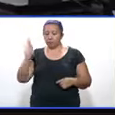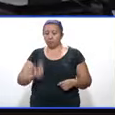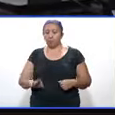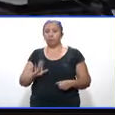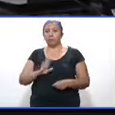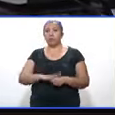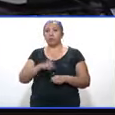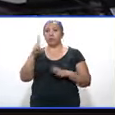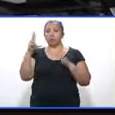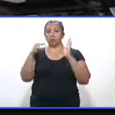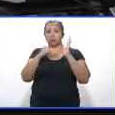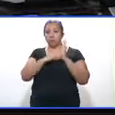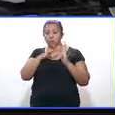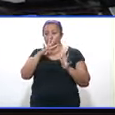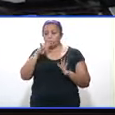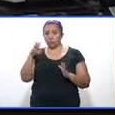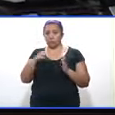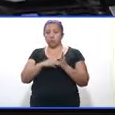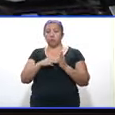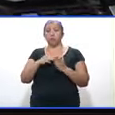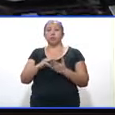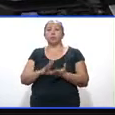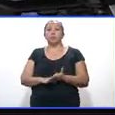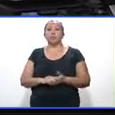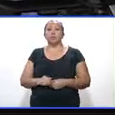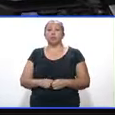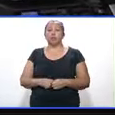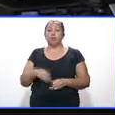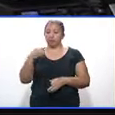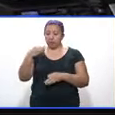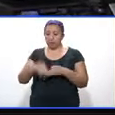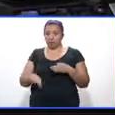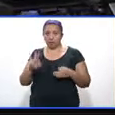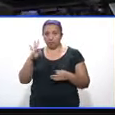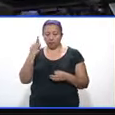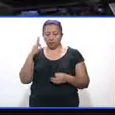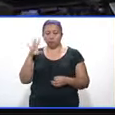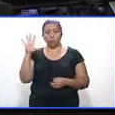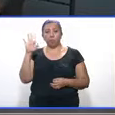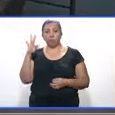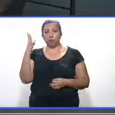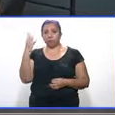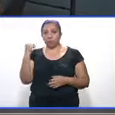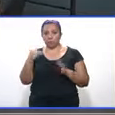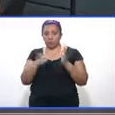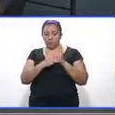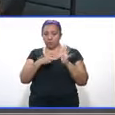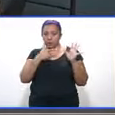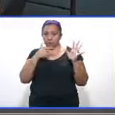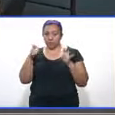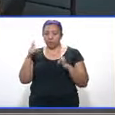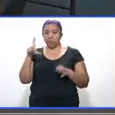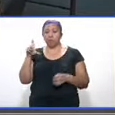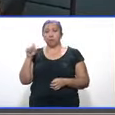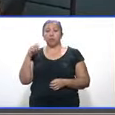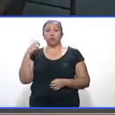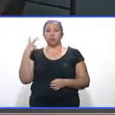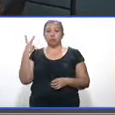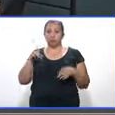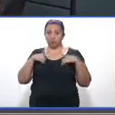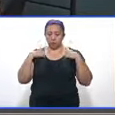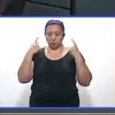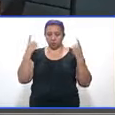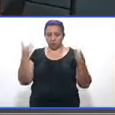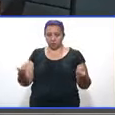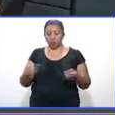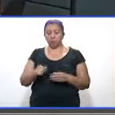más de 2.400 millones de pesos. Al cierre de febrero, unos 49.722 créditos otorgados